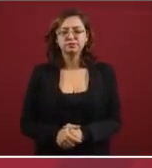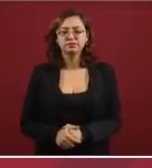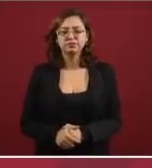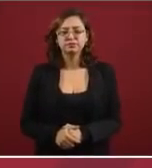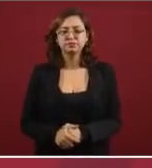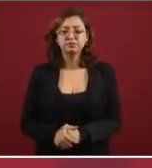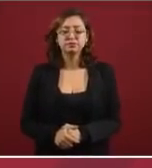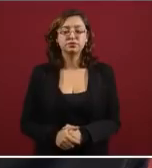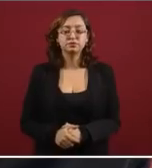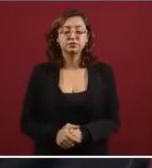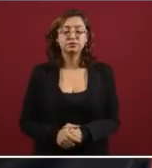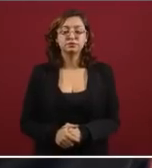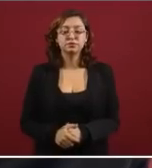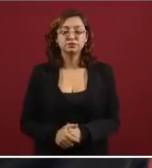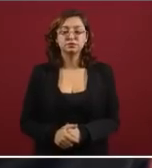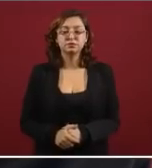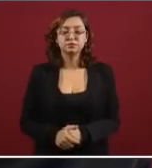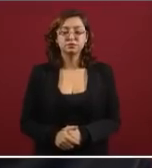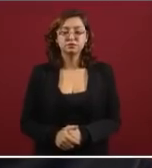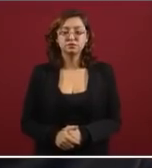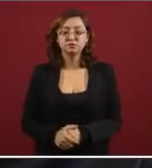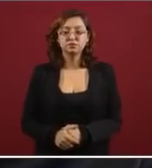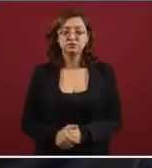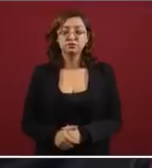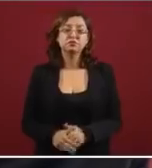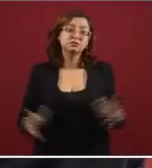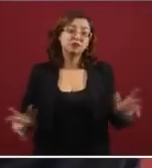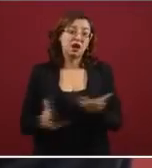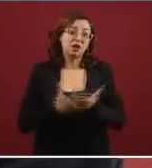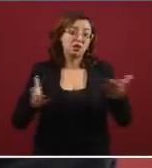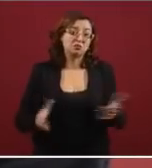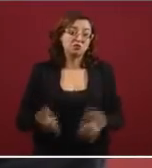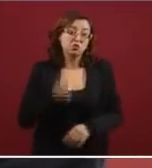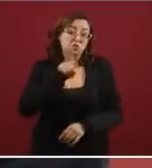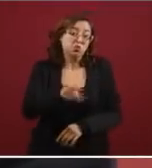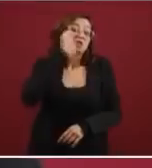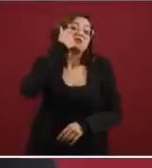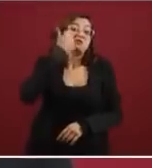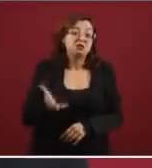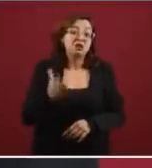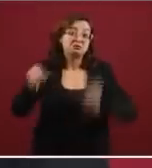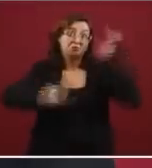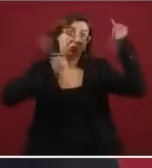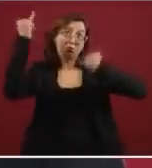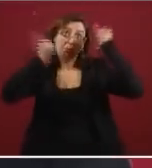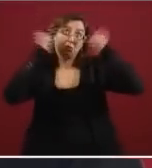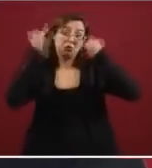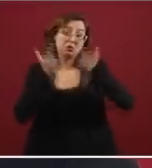deseos de que así sea, con un poco de imaginación se puede